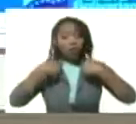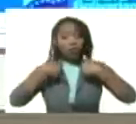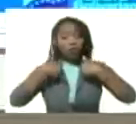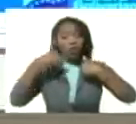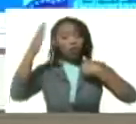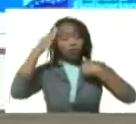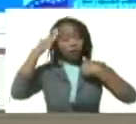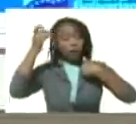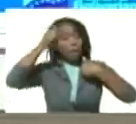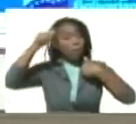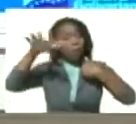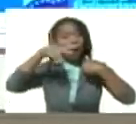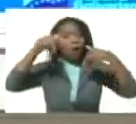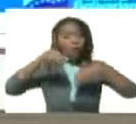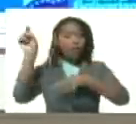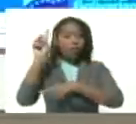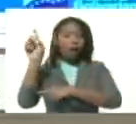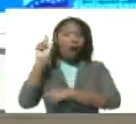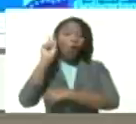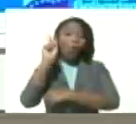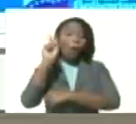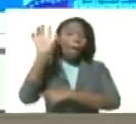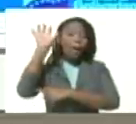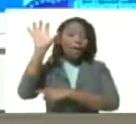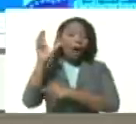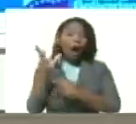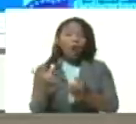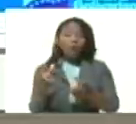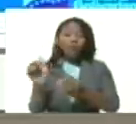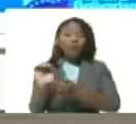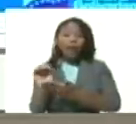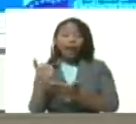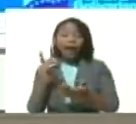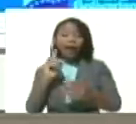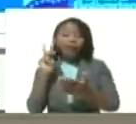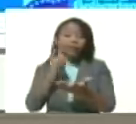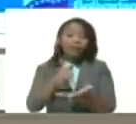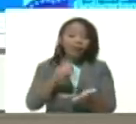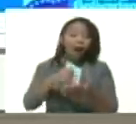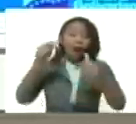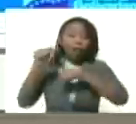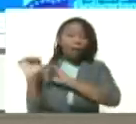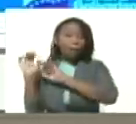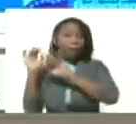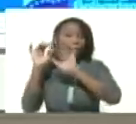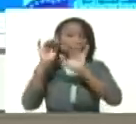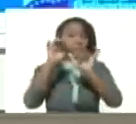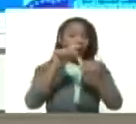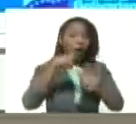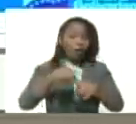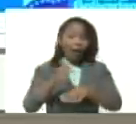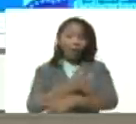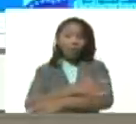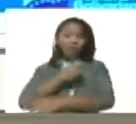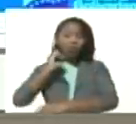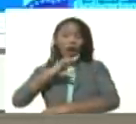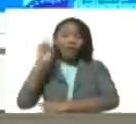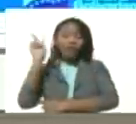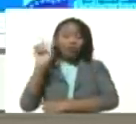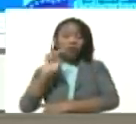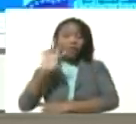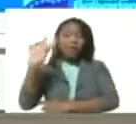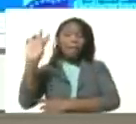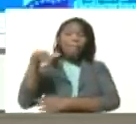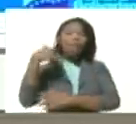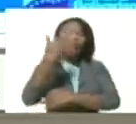el pueblo venezolano, es un país receptor de migraciones. Los migrantes que vinieron después de la Segunda